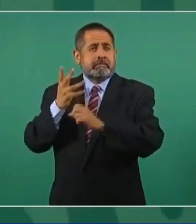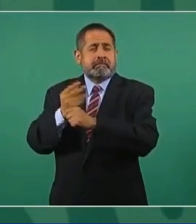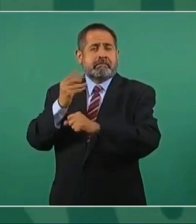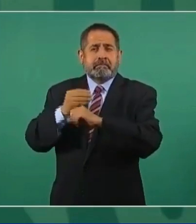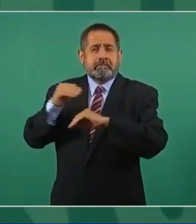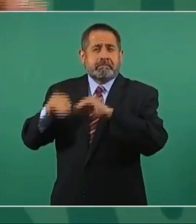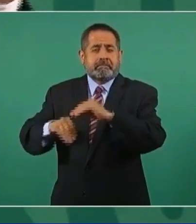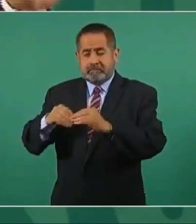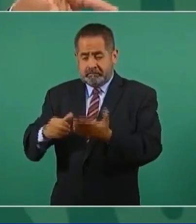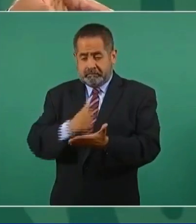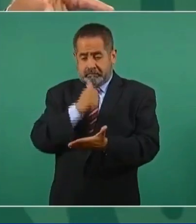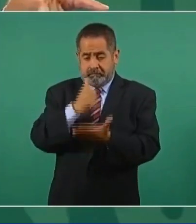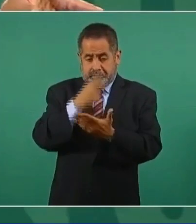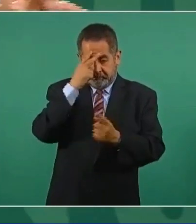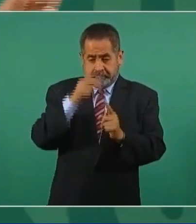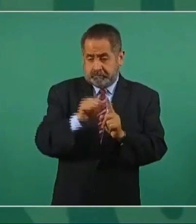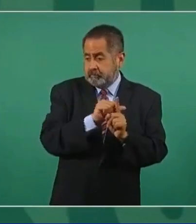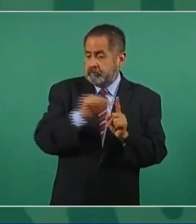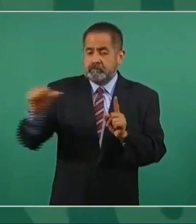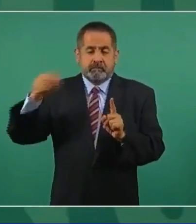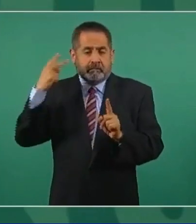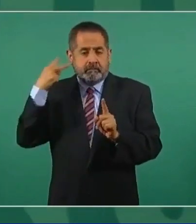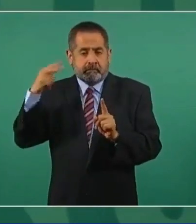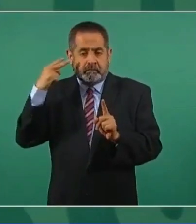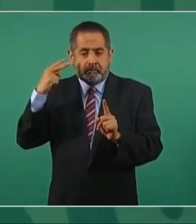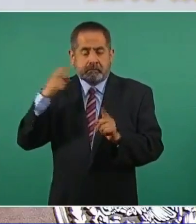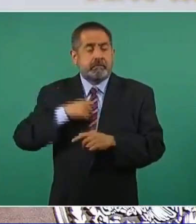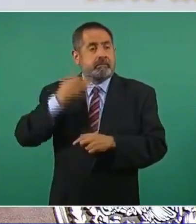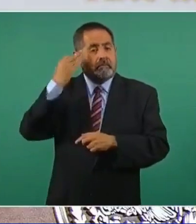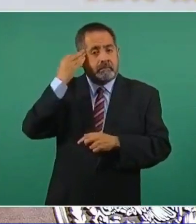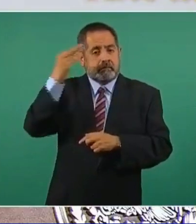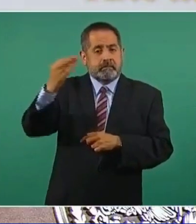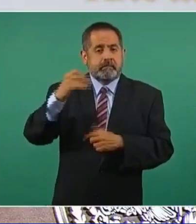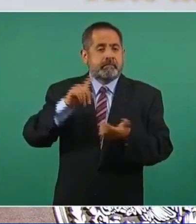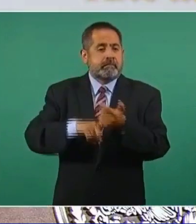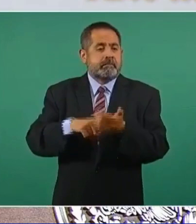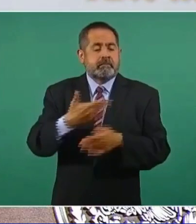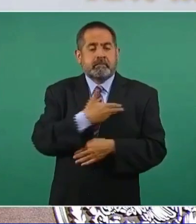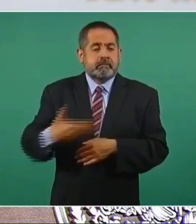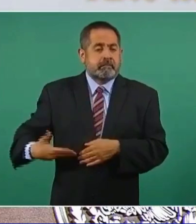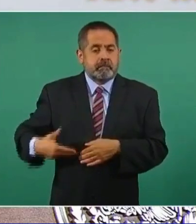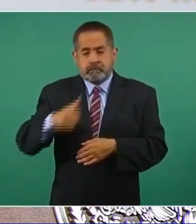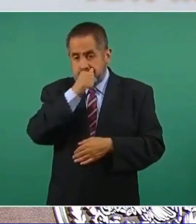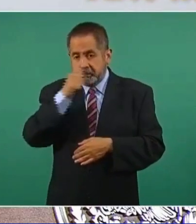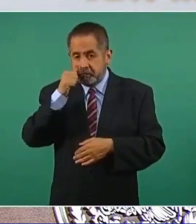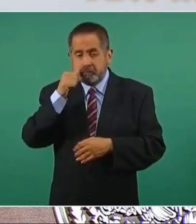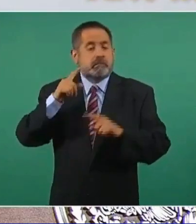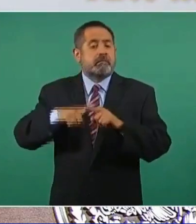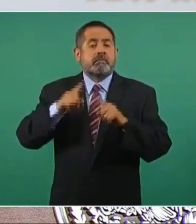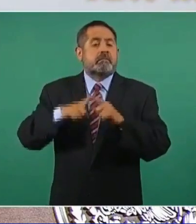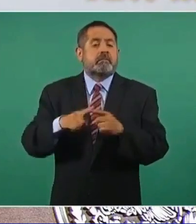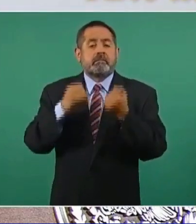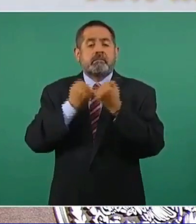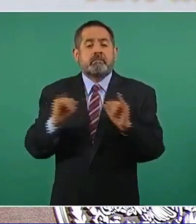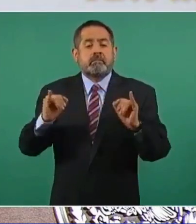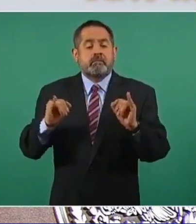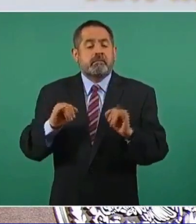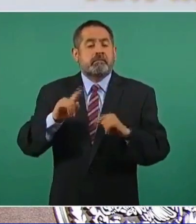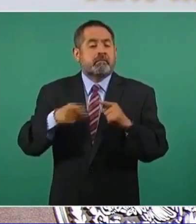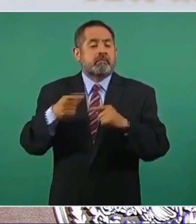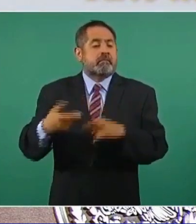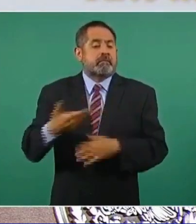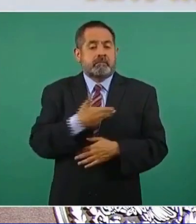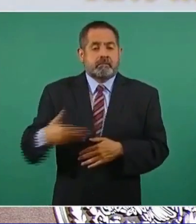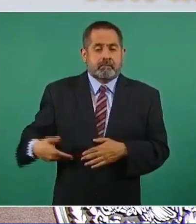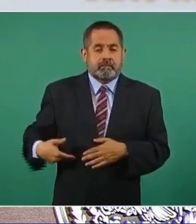de la Ciudad de México a Veracruz en la época del presidente Juárez y lo inauguró el presidente